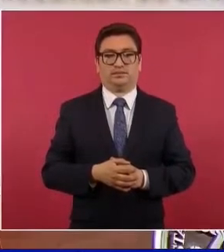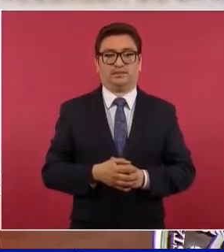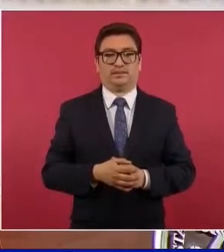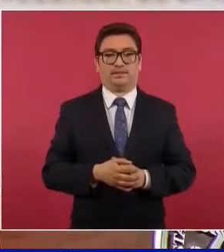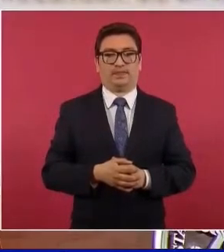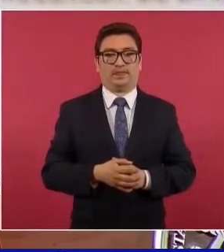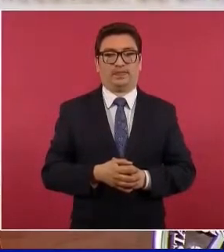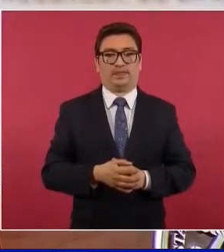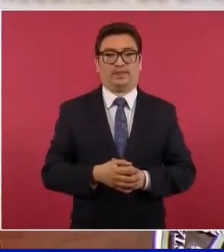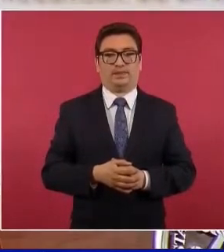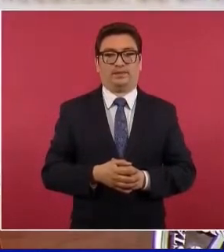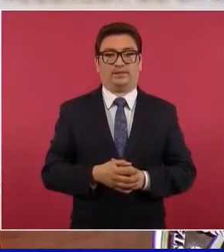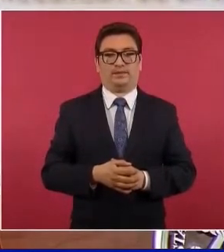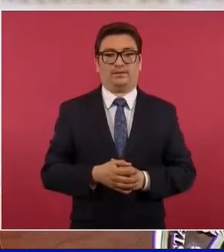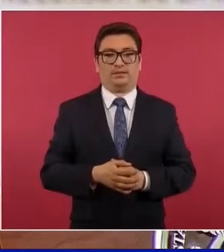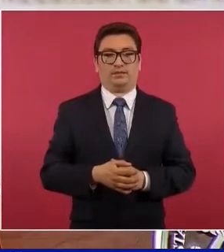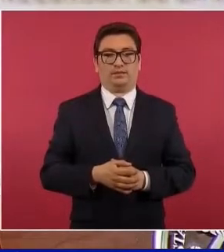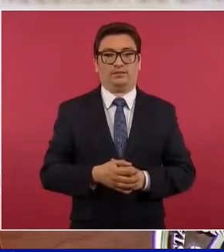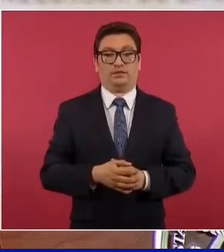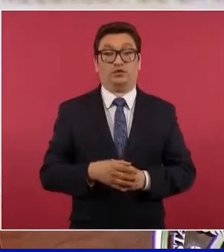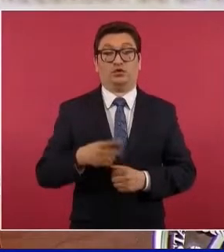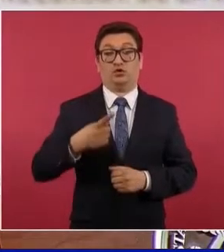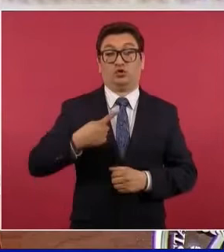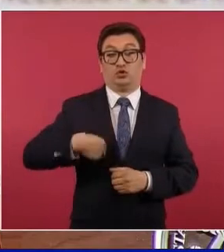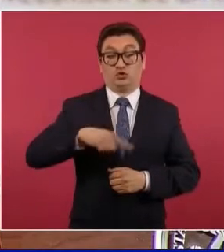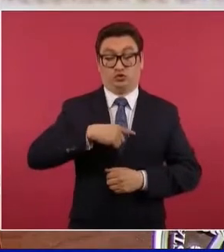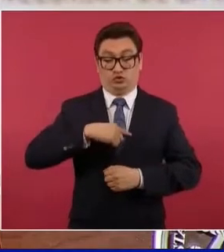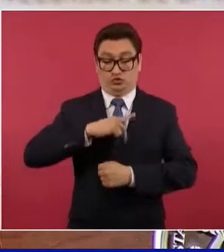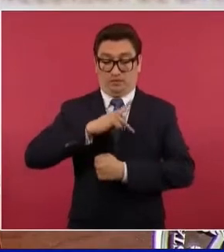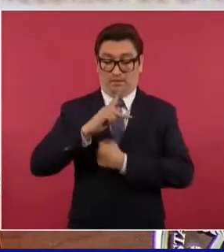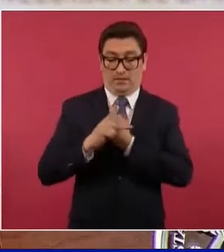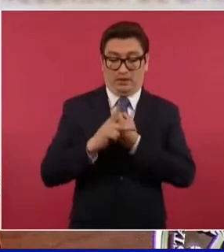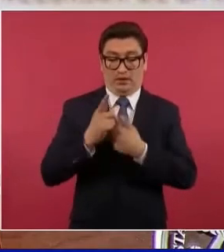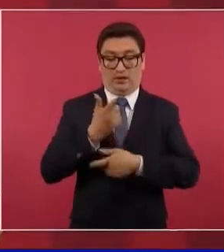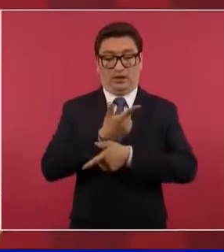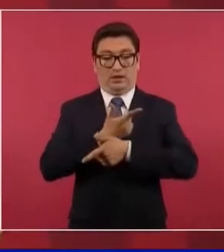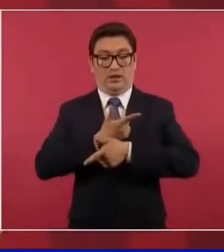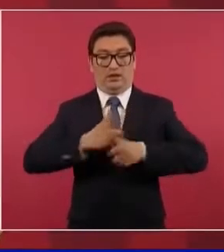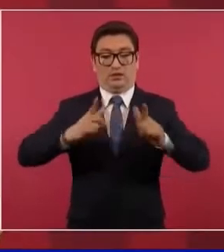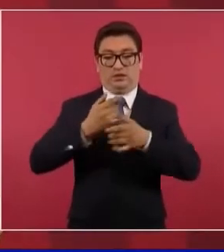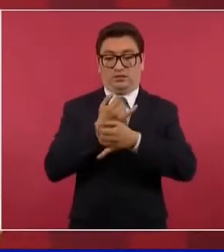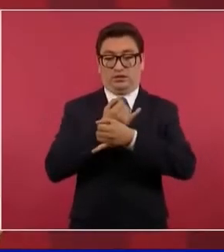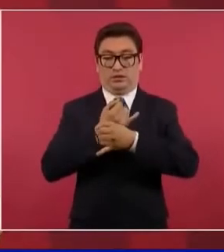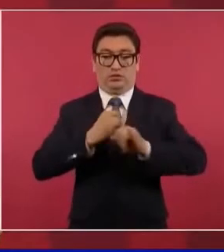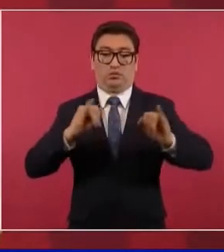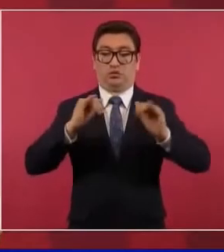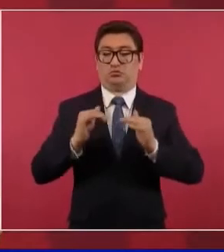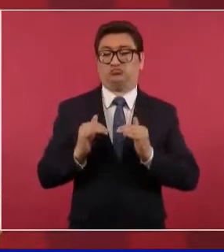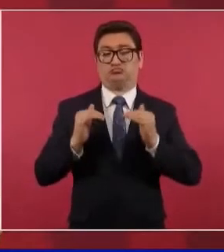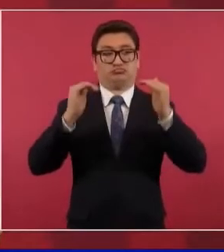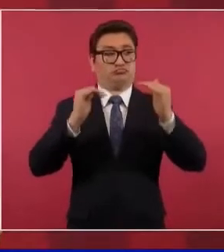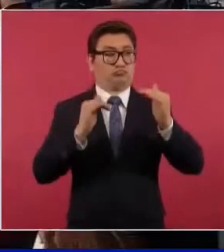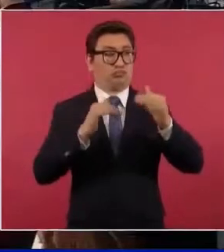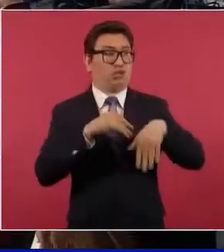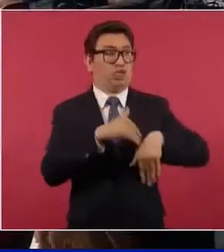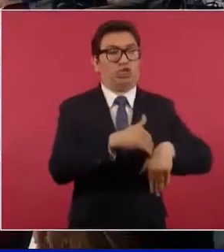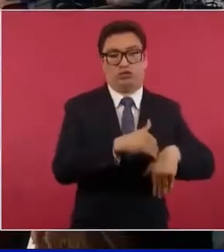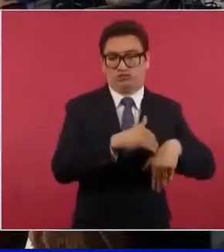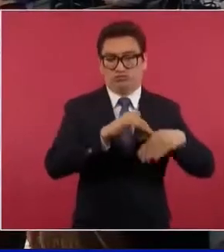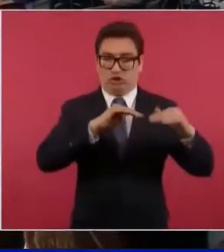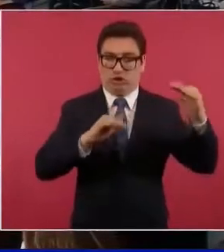dejar de ser un país libre, independiente, soberano. ¿Cómo